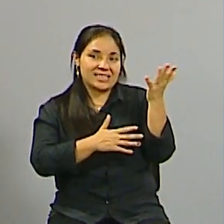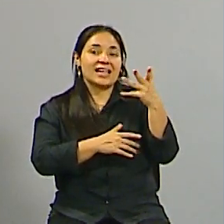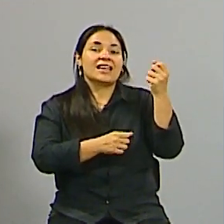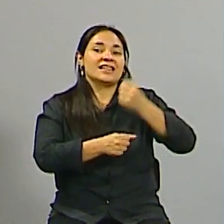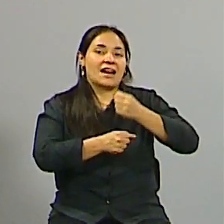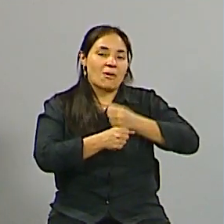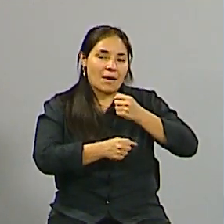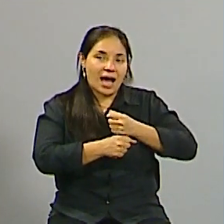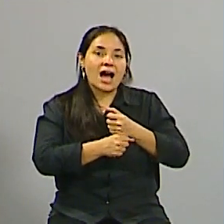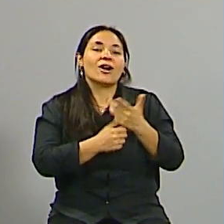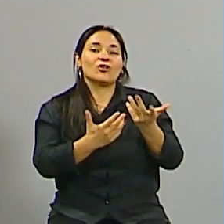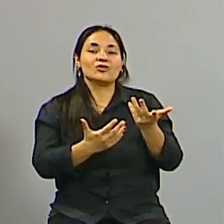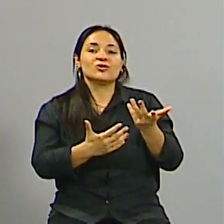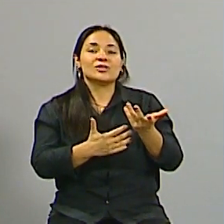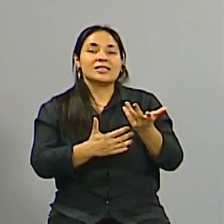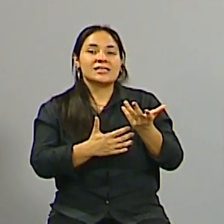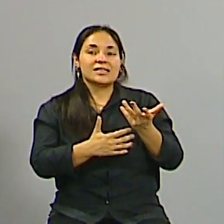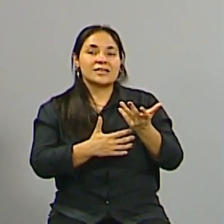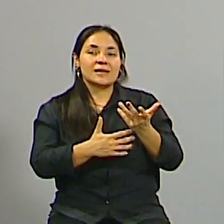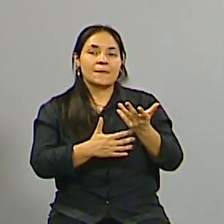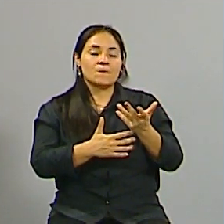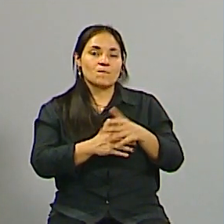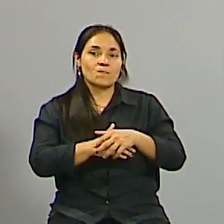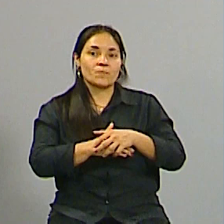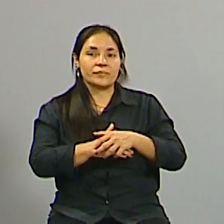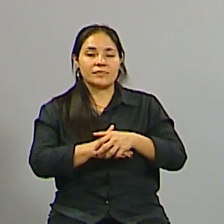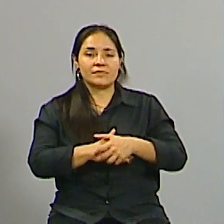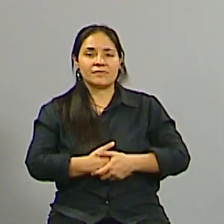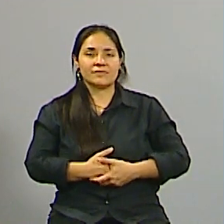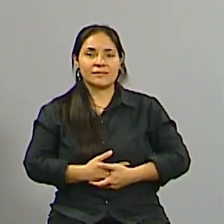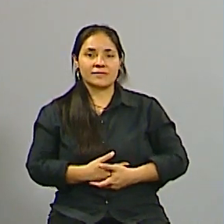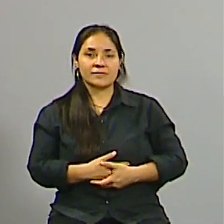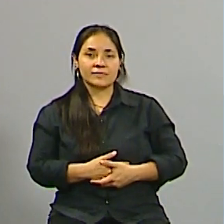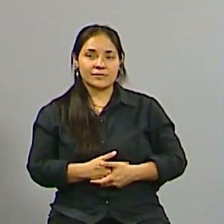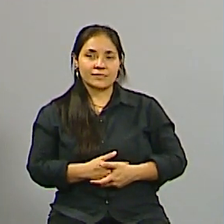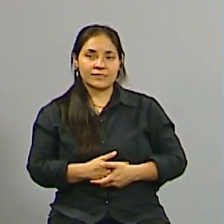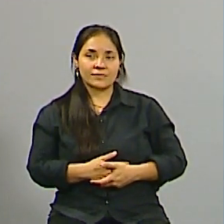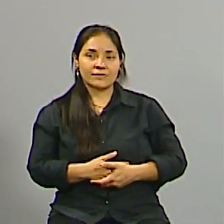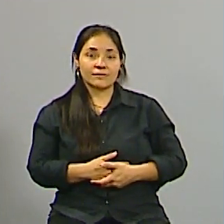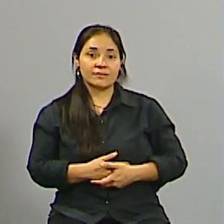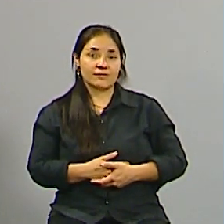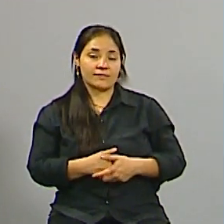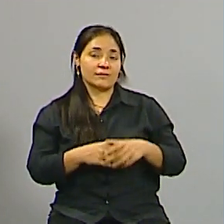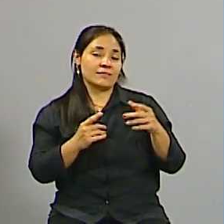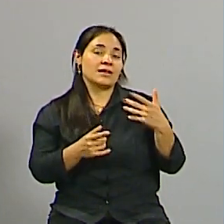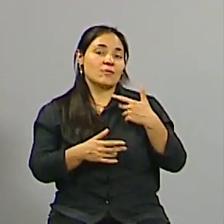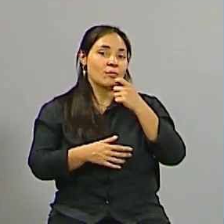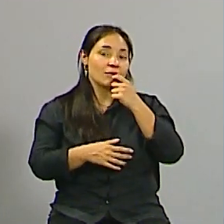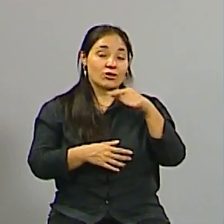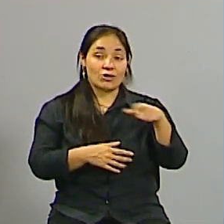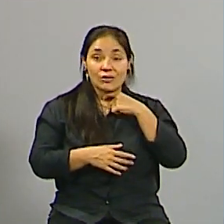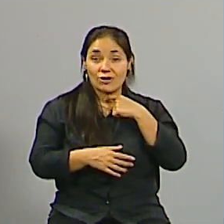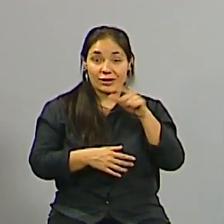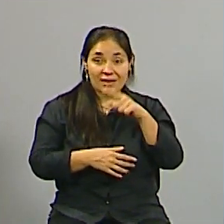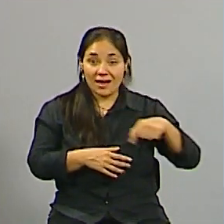desenfadados a vela desplegada, o sea que sean lobistas encubiertos. Hay una resistencia que tiene que ver